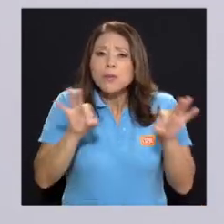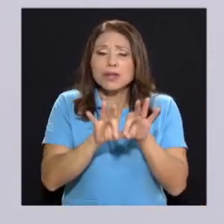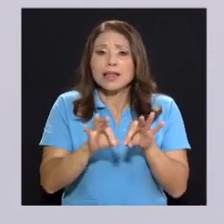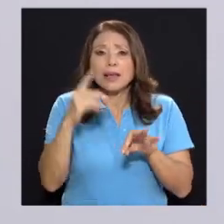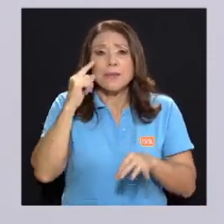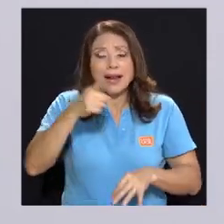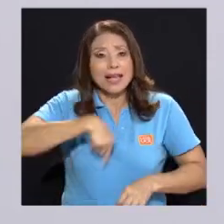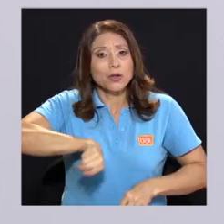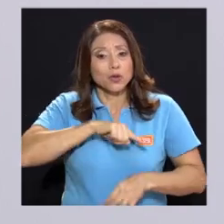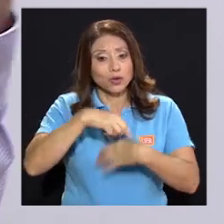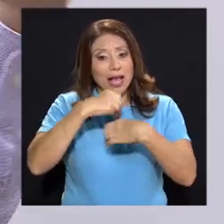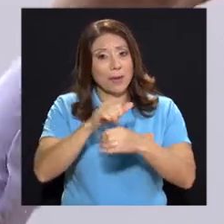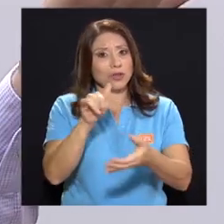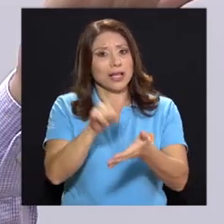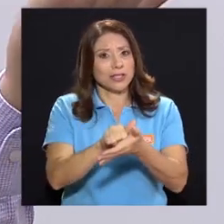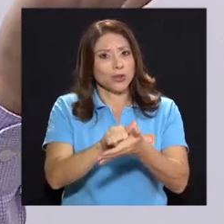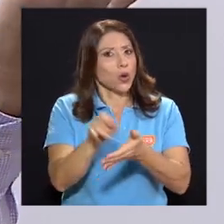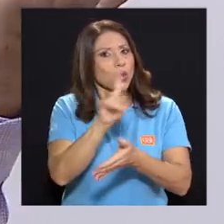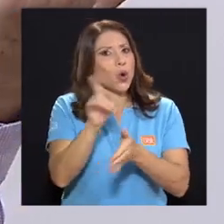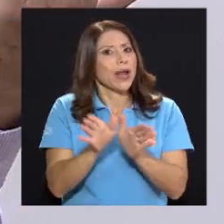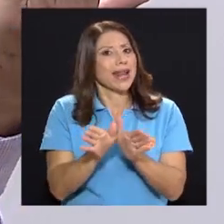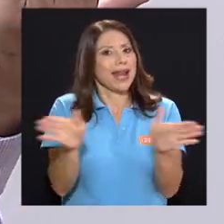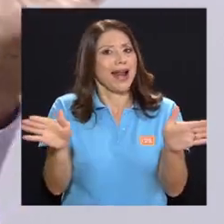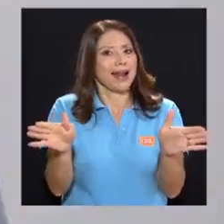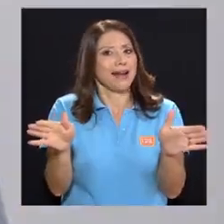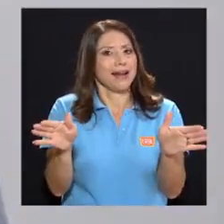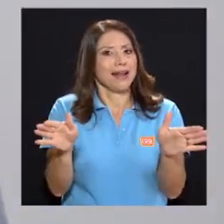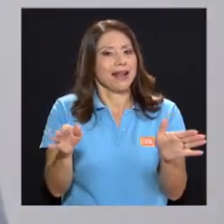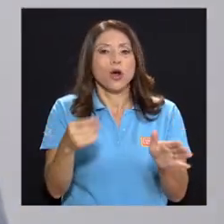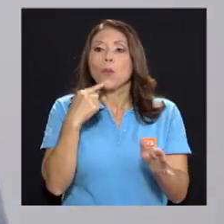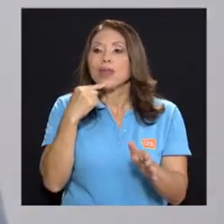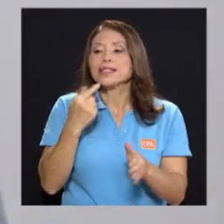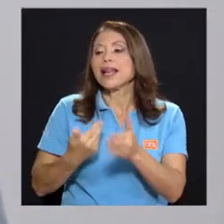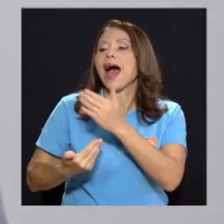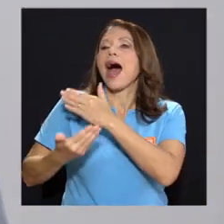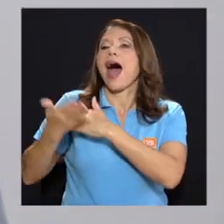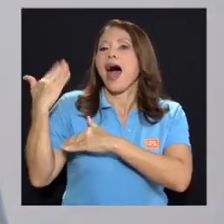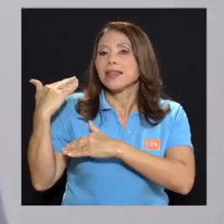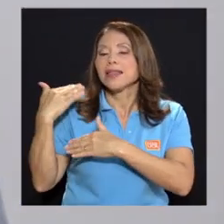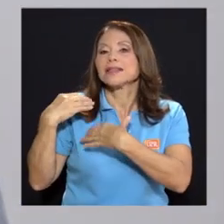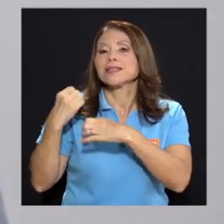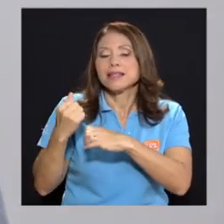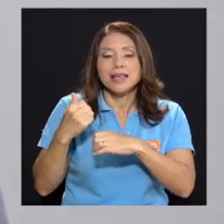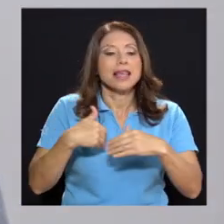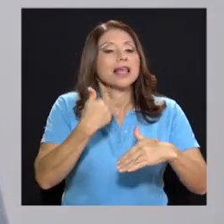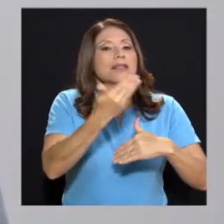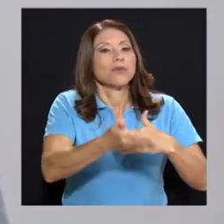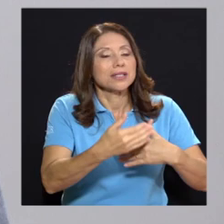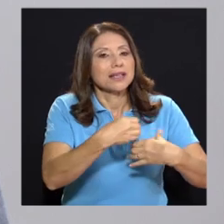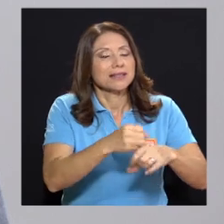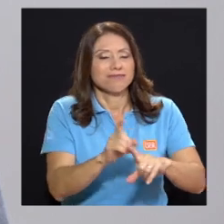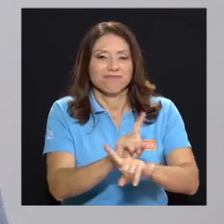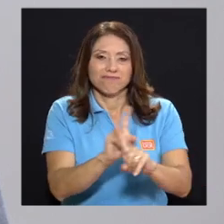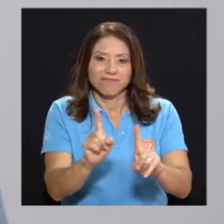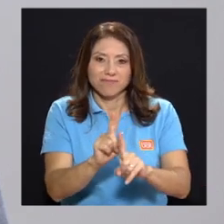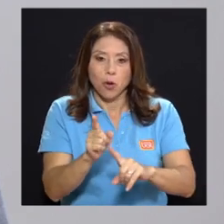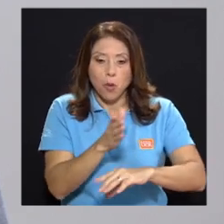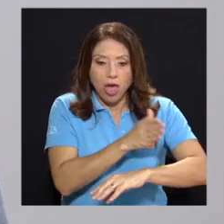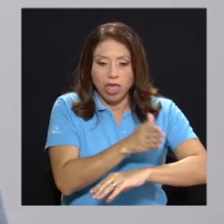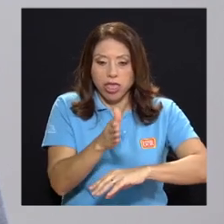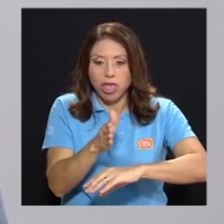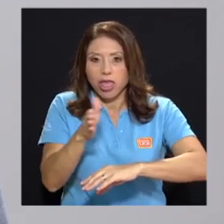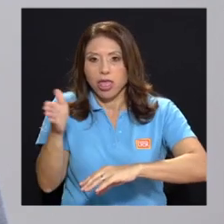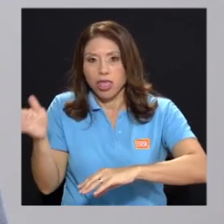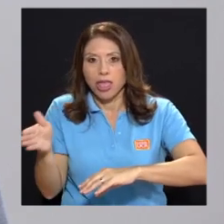en general repito decirlo antes era así y después fue así para eso ustedes quiere trabajar muy a fondo la